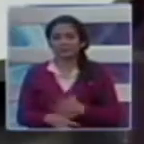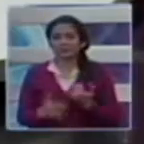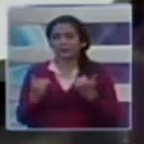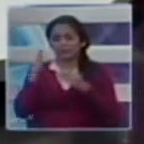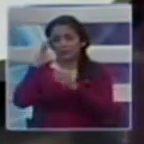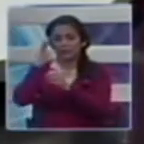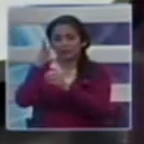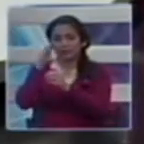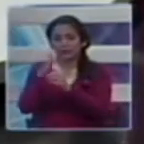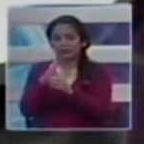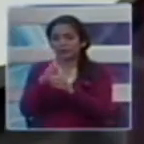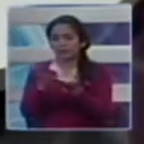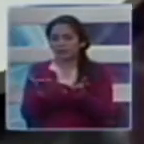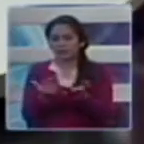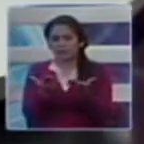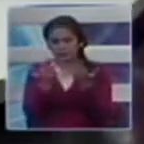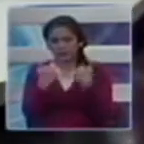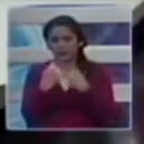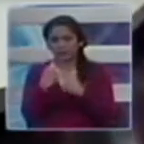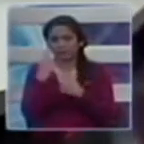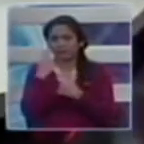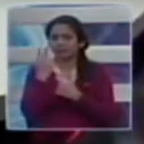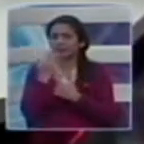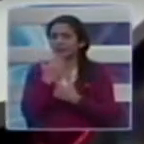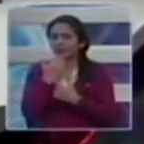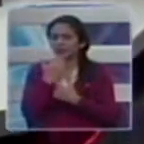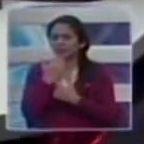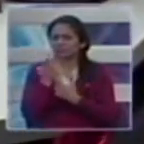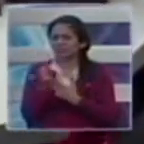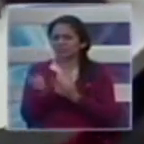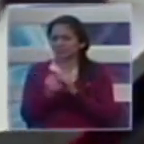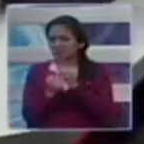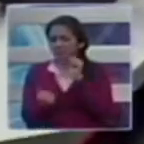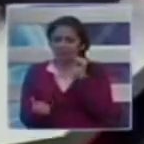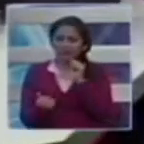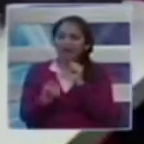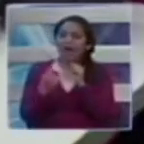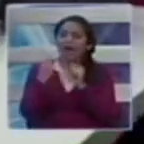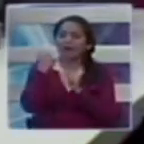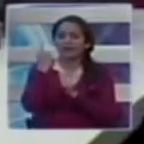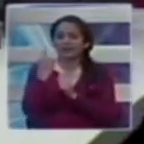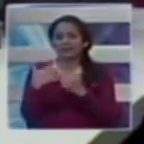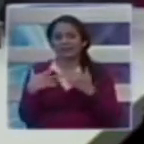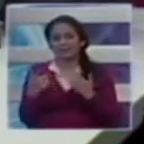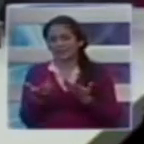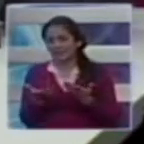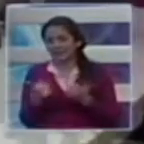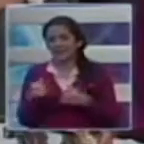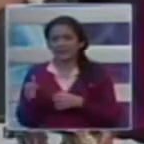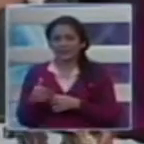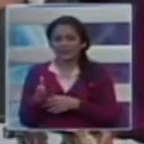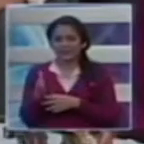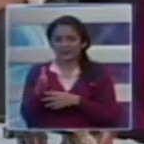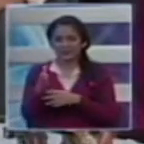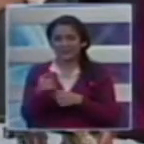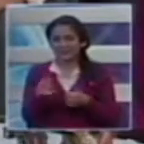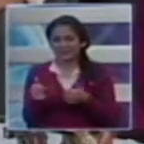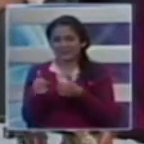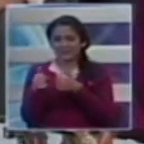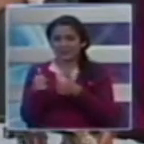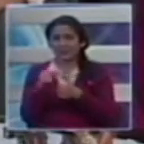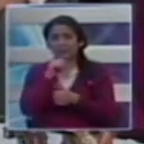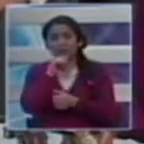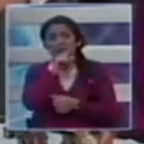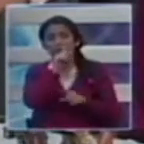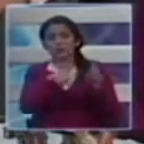nosotros ahorita es que la gente conozca un poco más de los beneficios de esta especie, que lastimosamente todavía no está muy difundido en